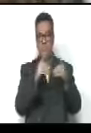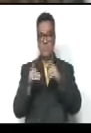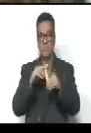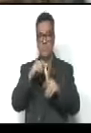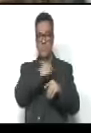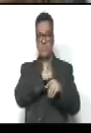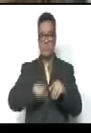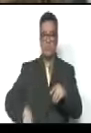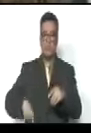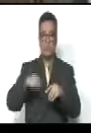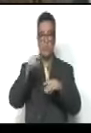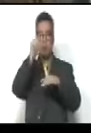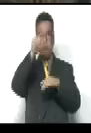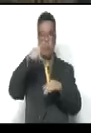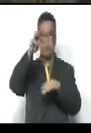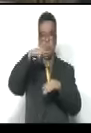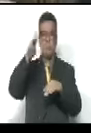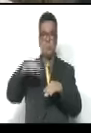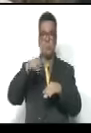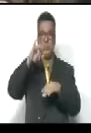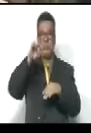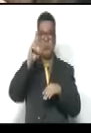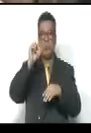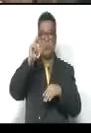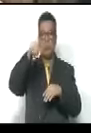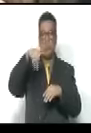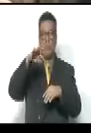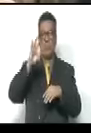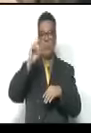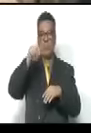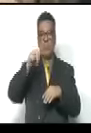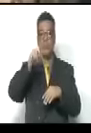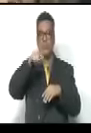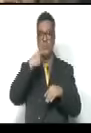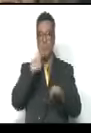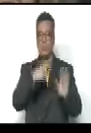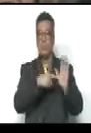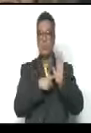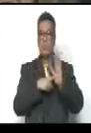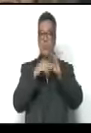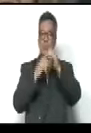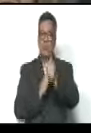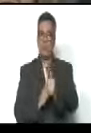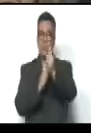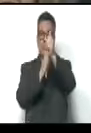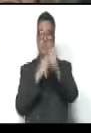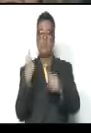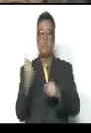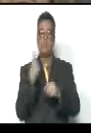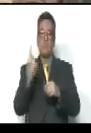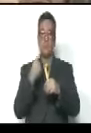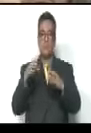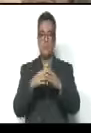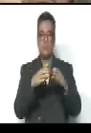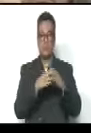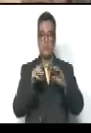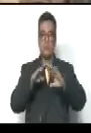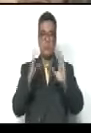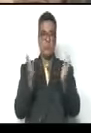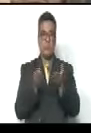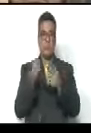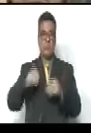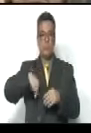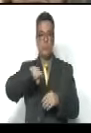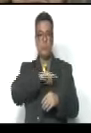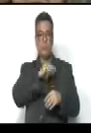el presidente de Guyana, Irfan Ali. Y además esto es una muestra de liderazgo no solamente regional y mundial de